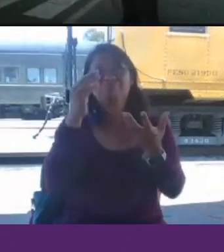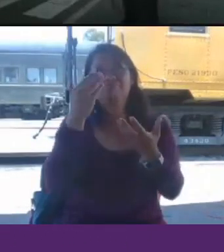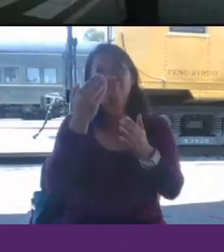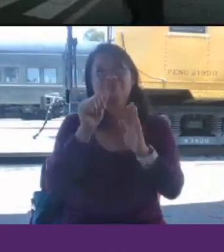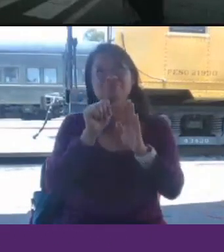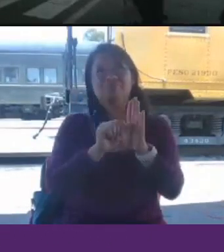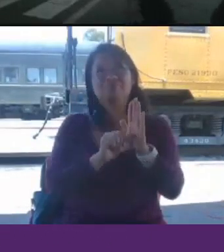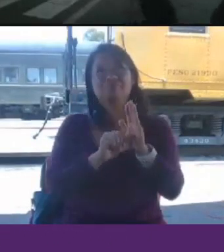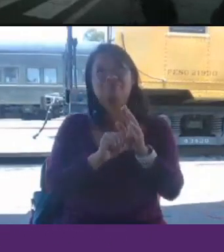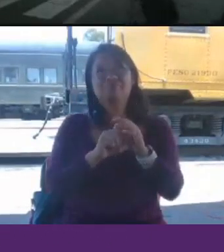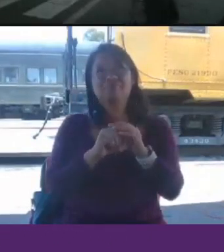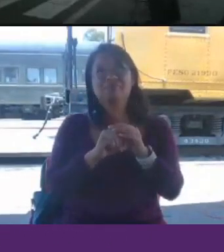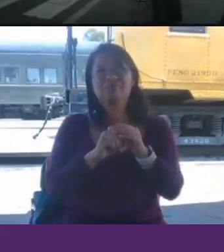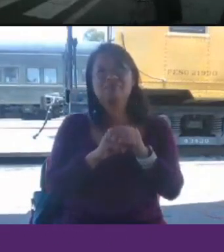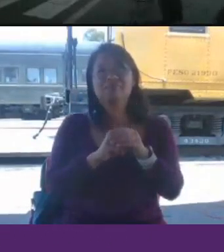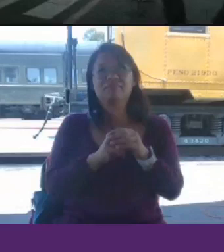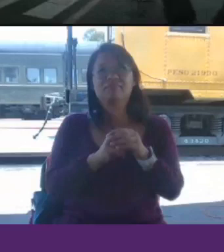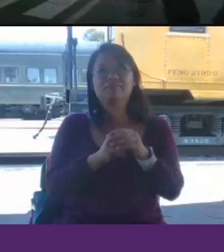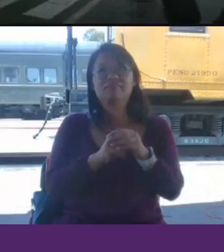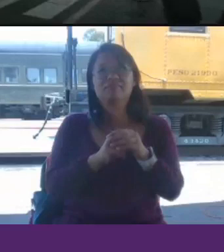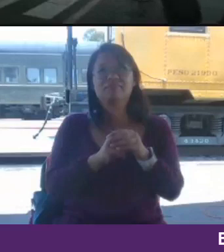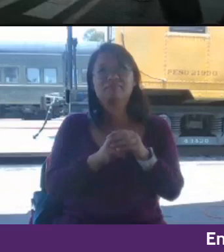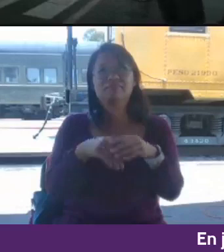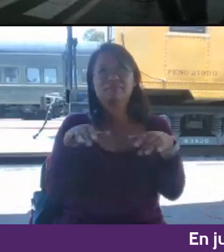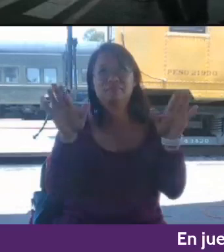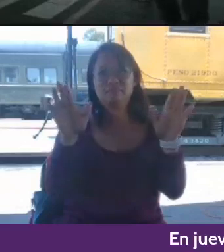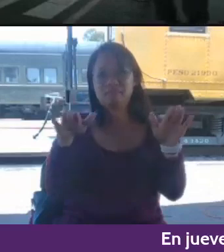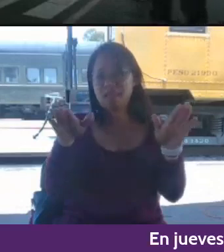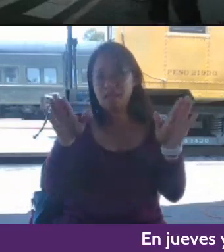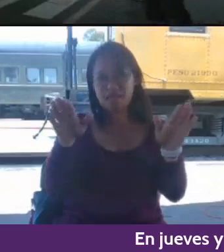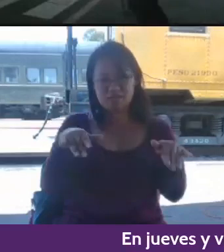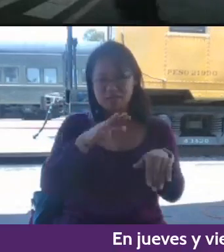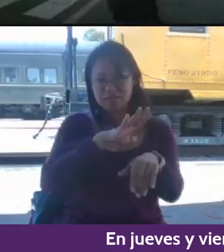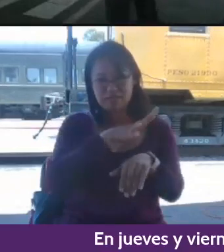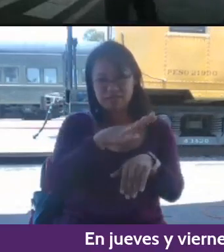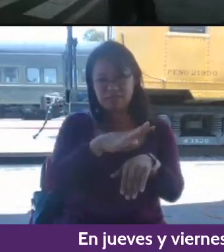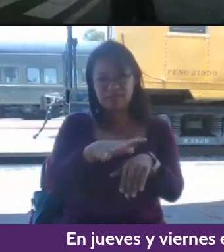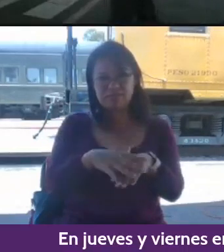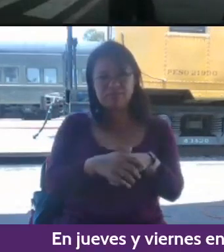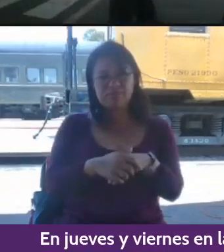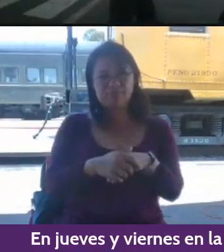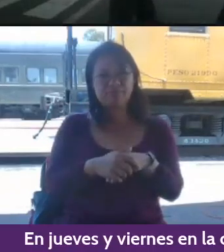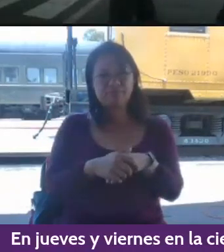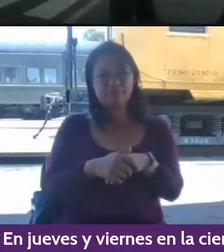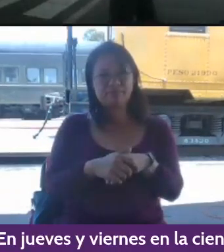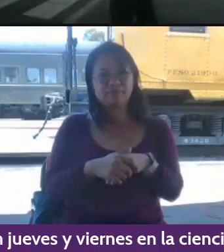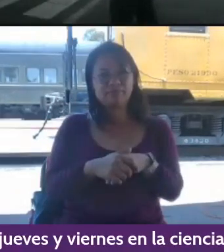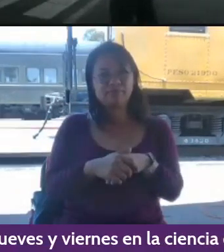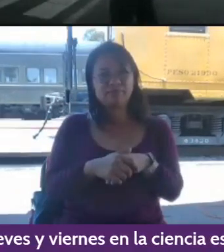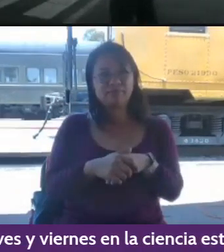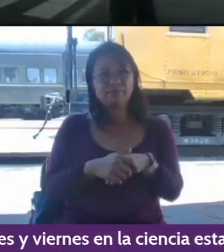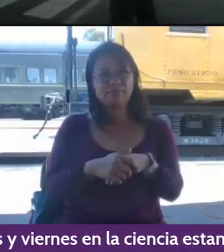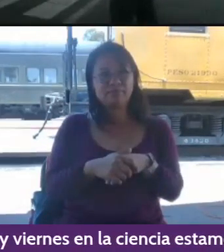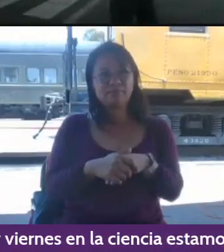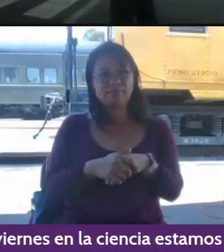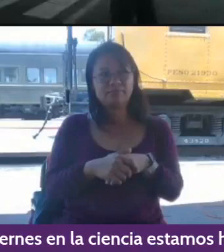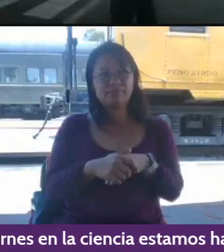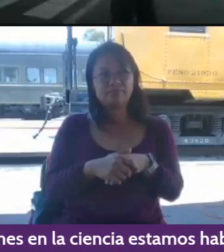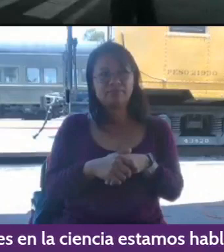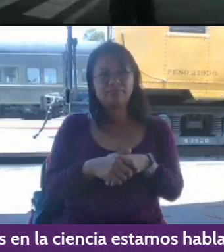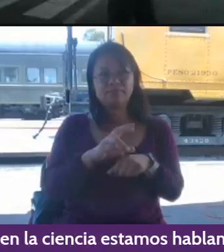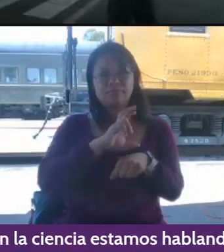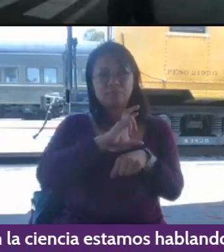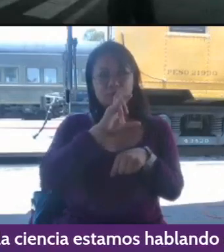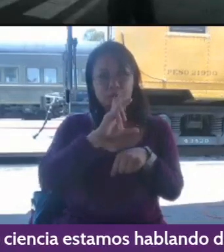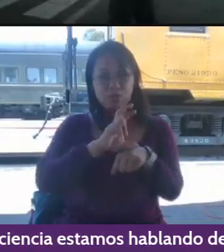Una vez, o sea, mira, en el caso de las aves en general, cuando llega la temporada reproductiva van a poner huevos,